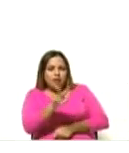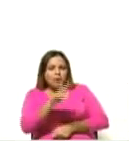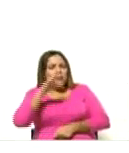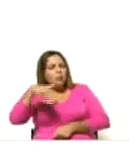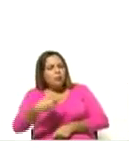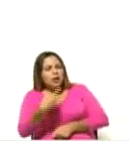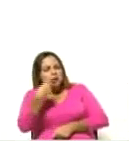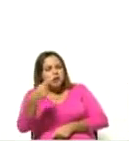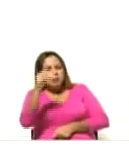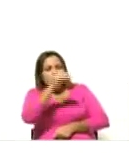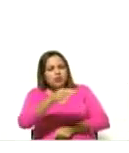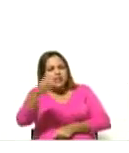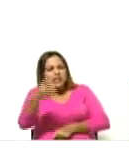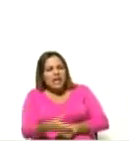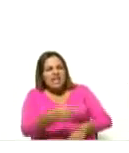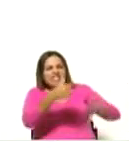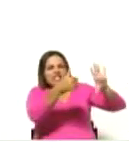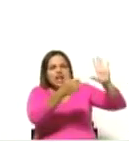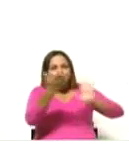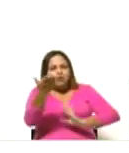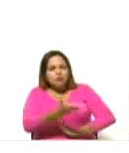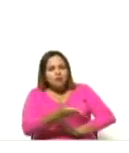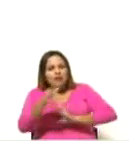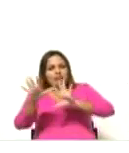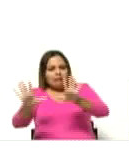un promedio de 6 de cada 10 venezolanos